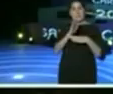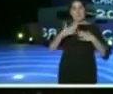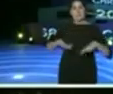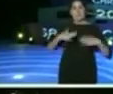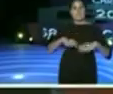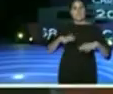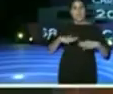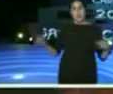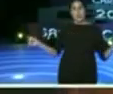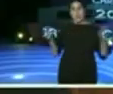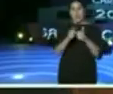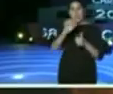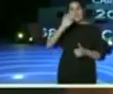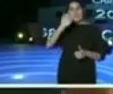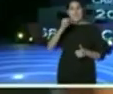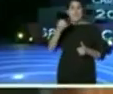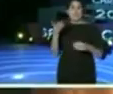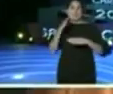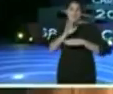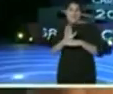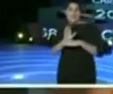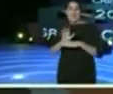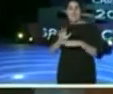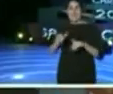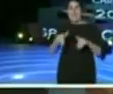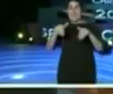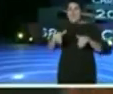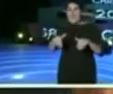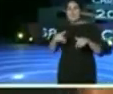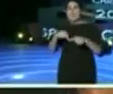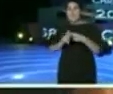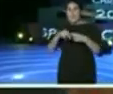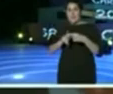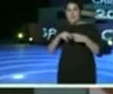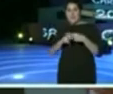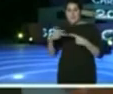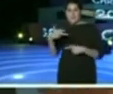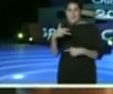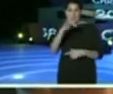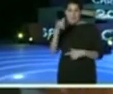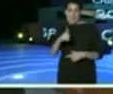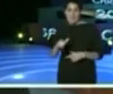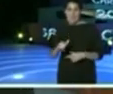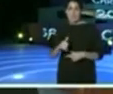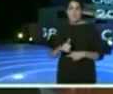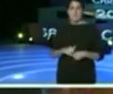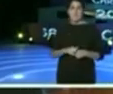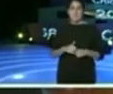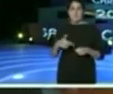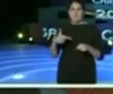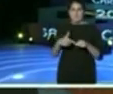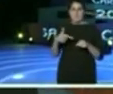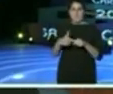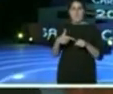de Jennifer García Dorta, Ferretería Chávez, representante de Ferretería Chávez de Guamasa y Tegas de Tacoronte. Seguimos adelante con el tercer premio